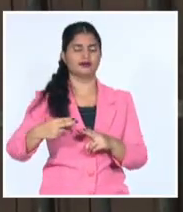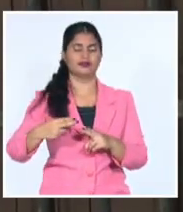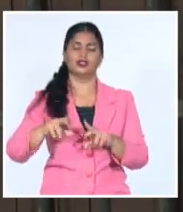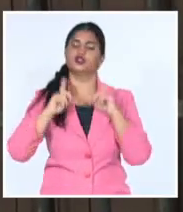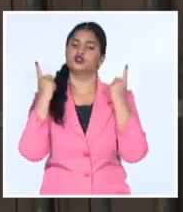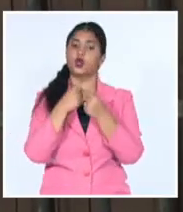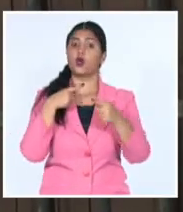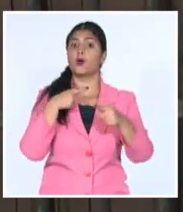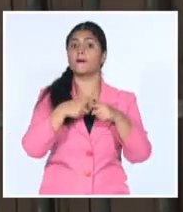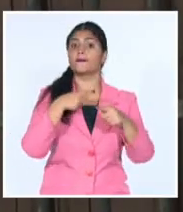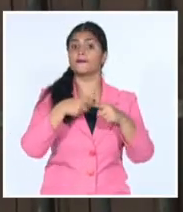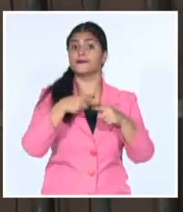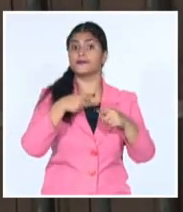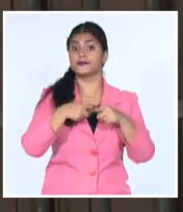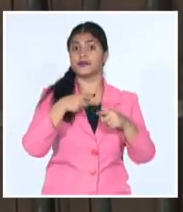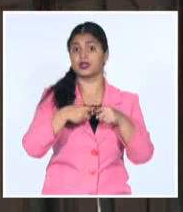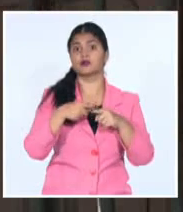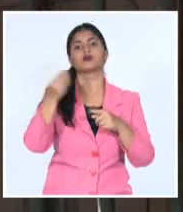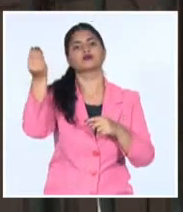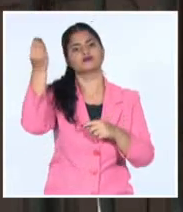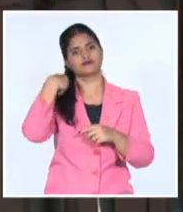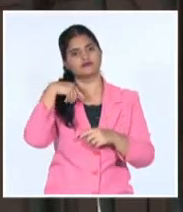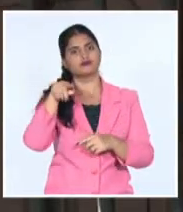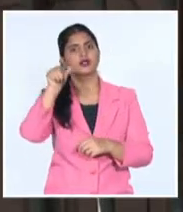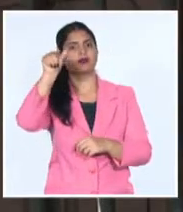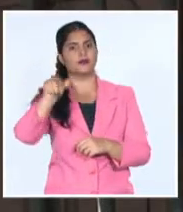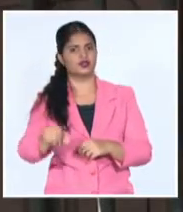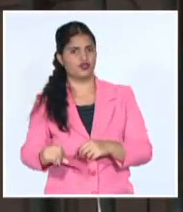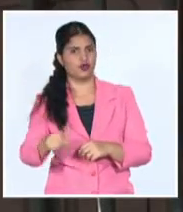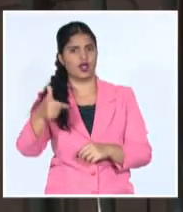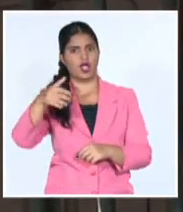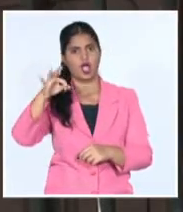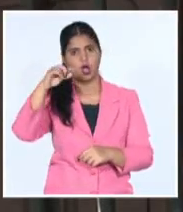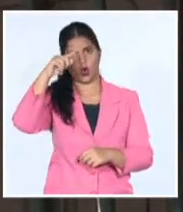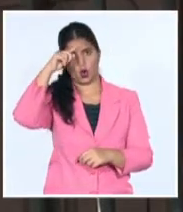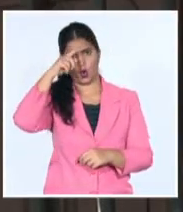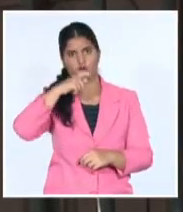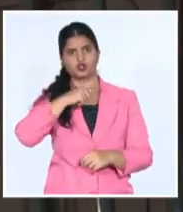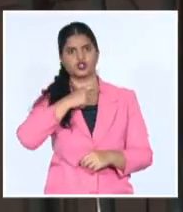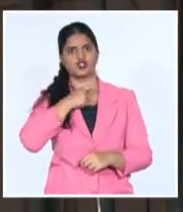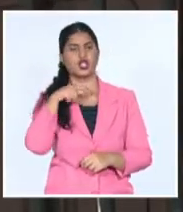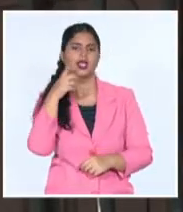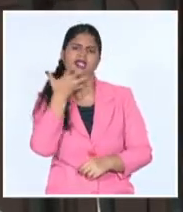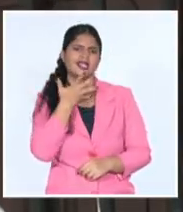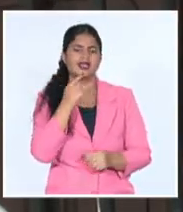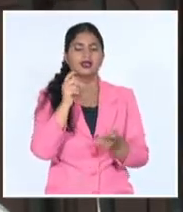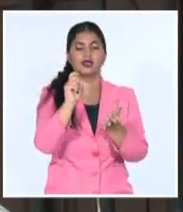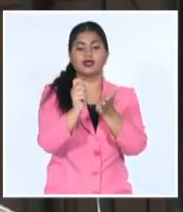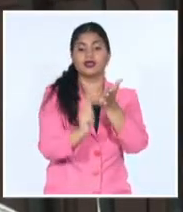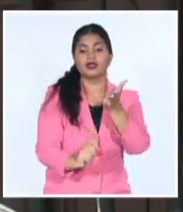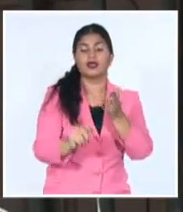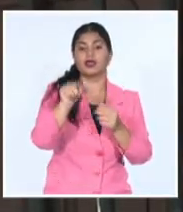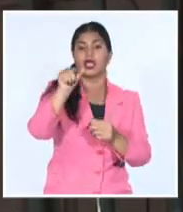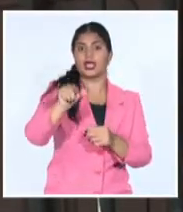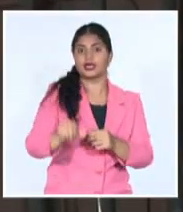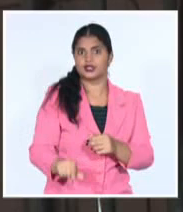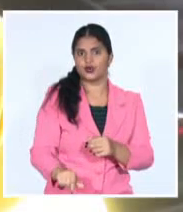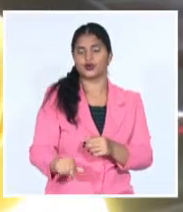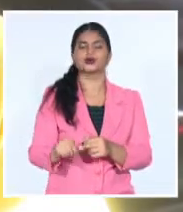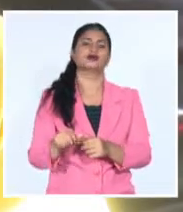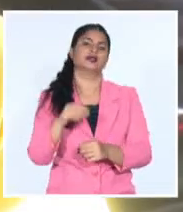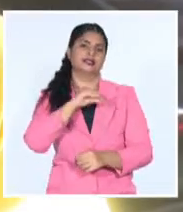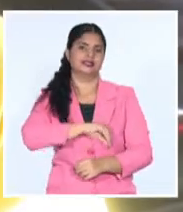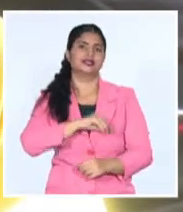primos, conocemos a José Joaquín. O sea que es para sentirse casi que